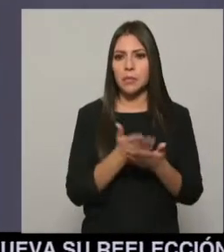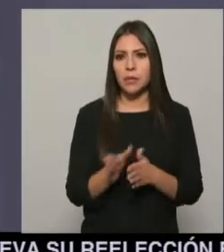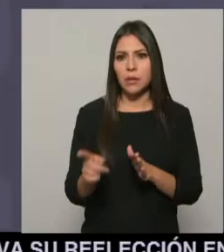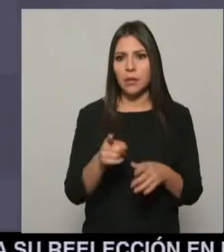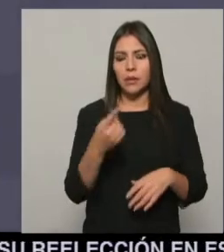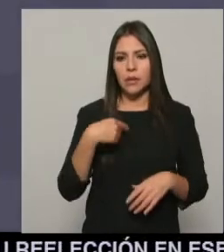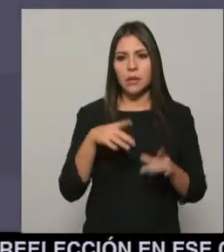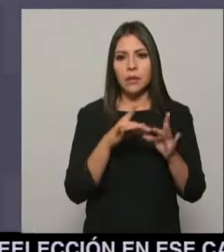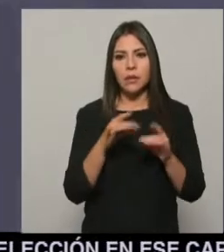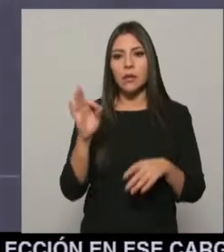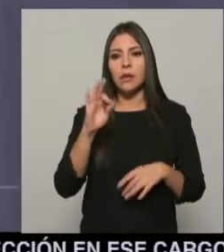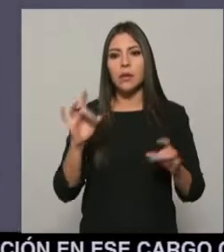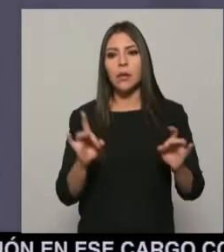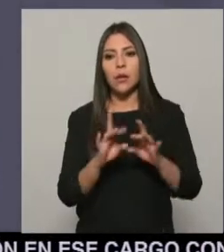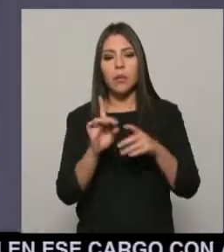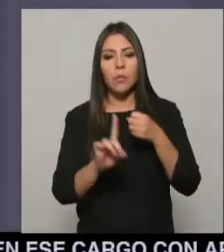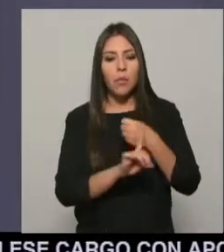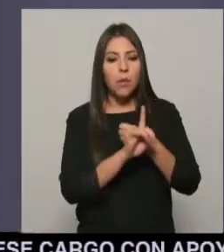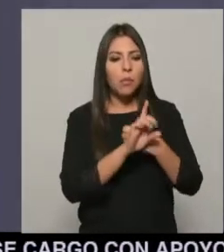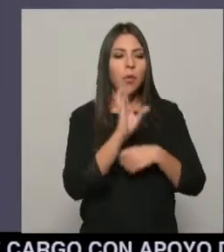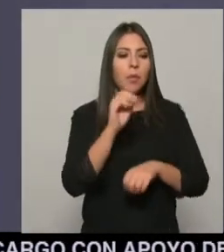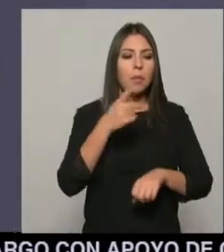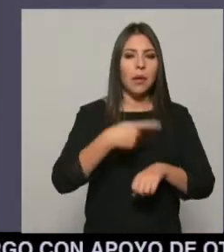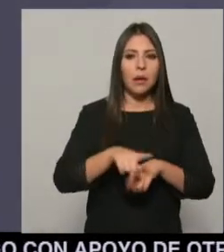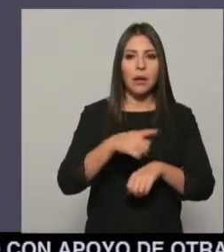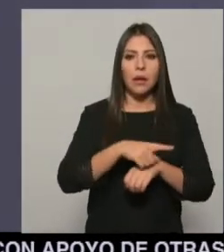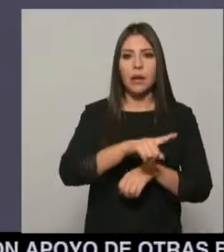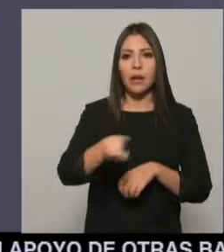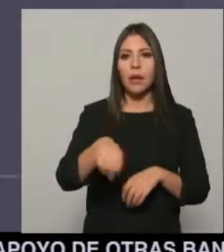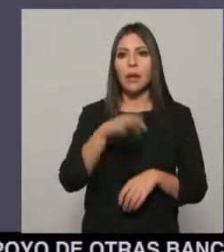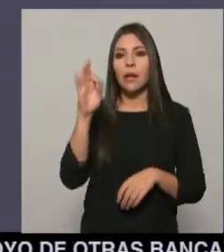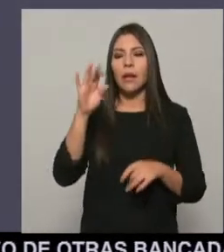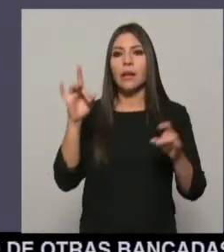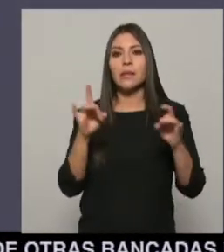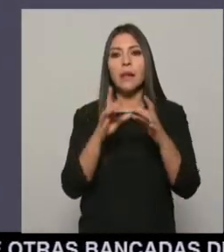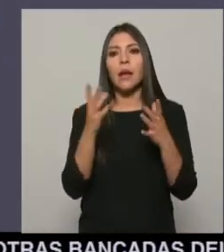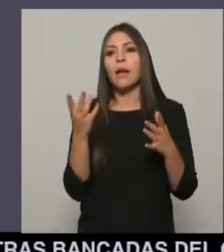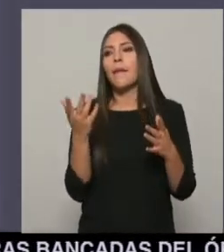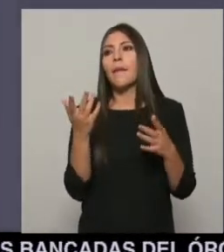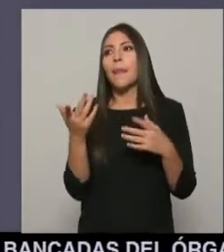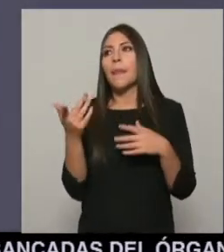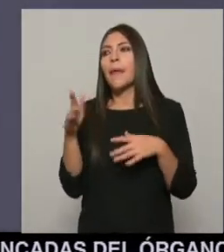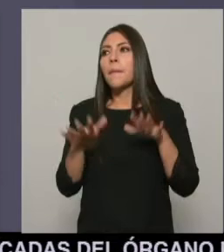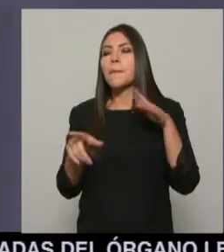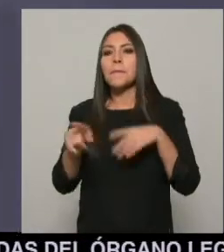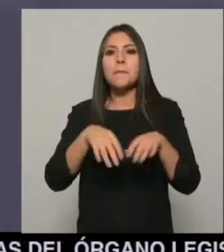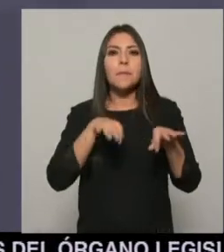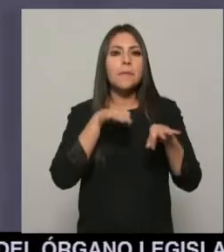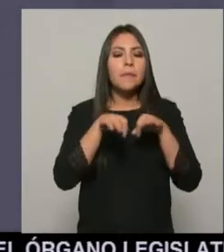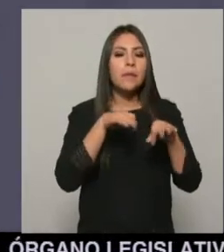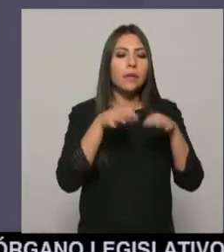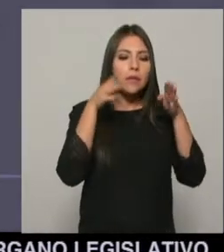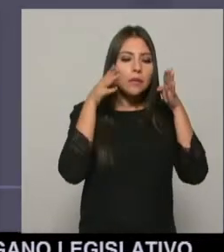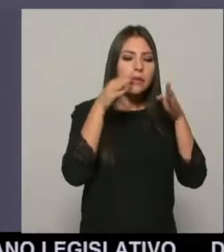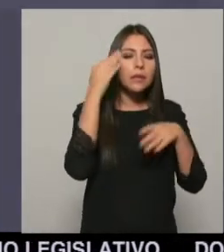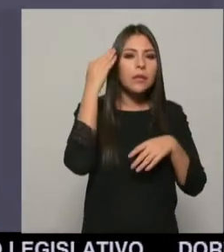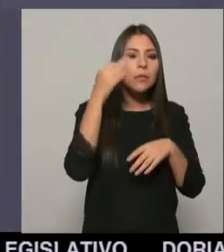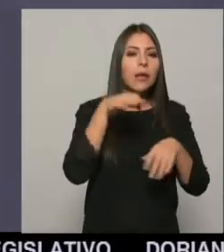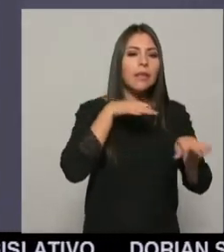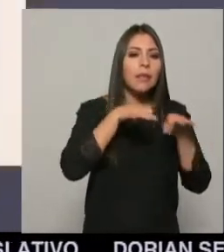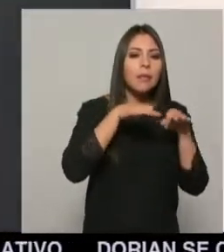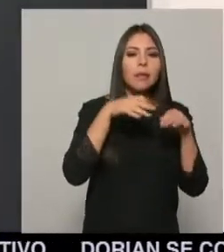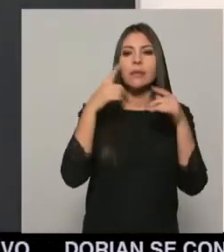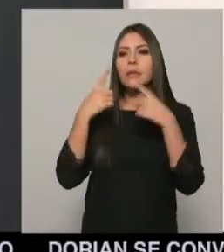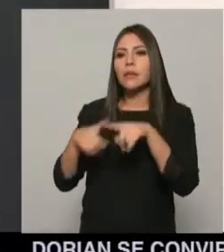indican los riesgos o los peligros, ¿no? Hay ciertas señales que también quizá porque estamos trabajando y dedicamos muchísimo tiempo al trabajo o a